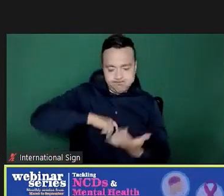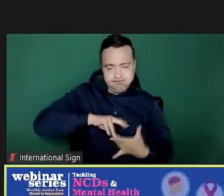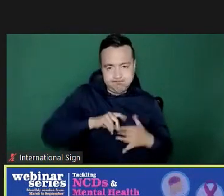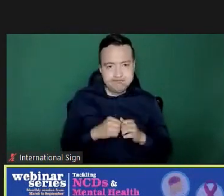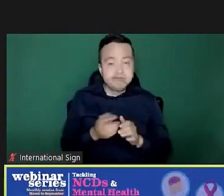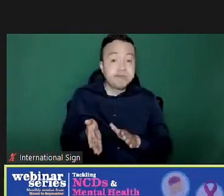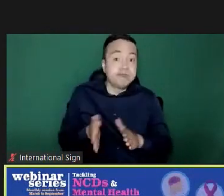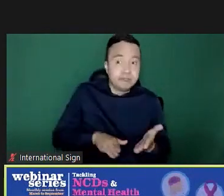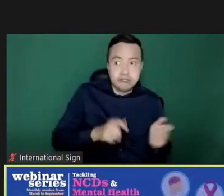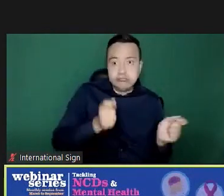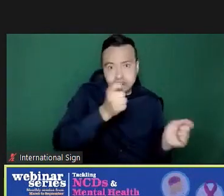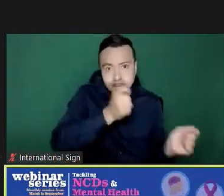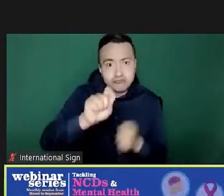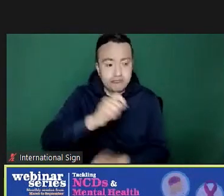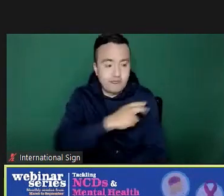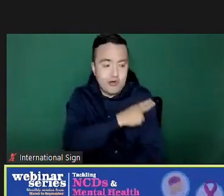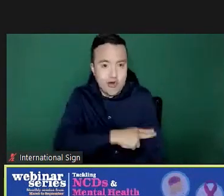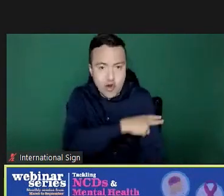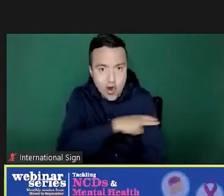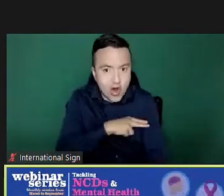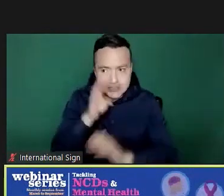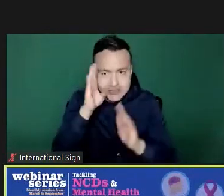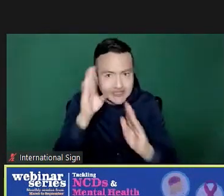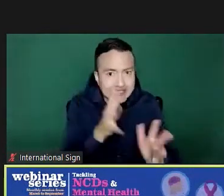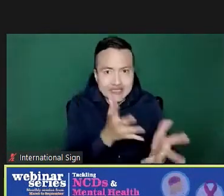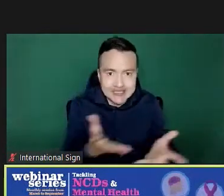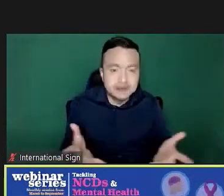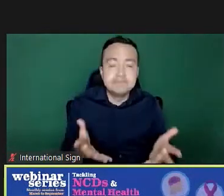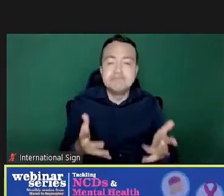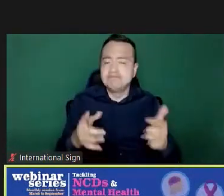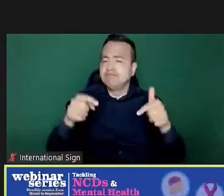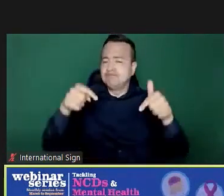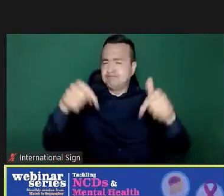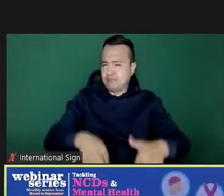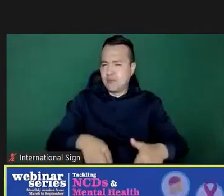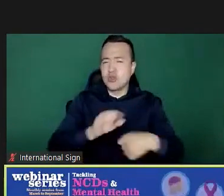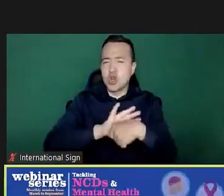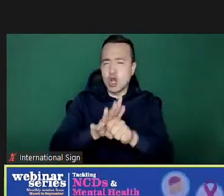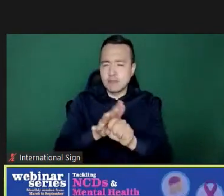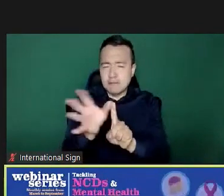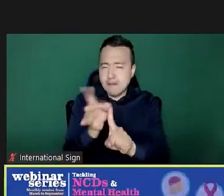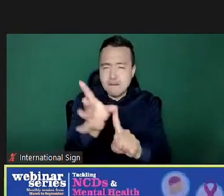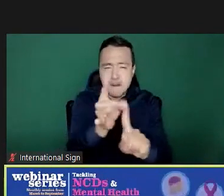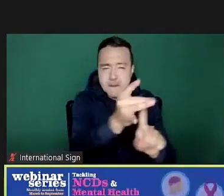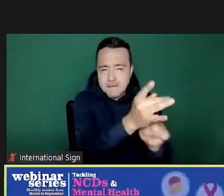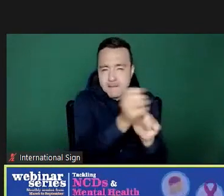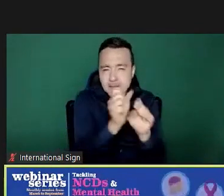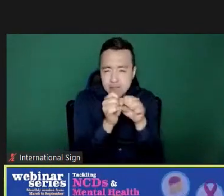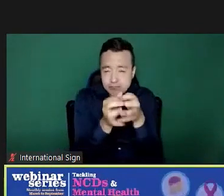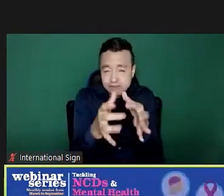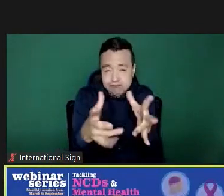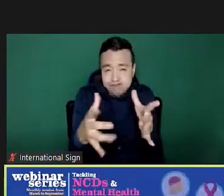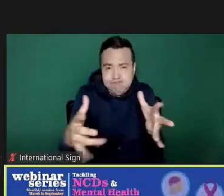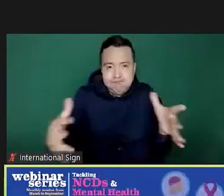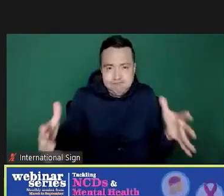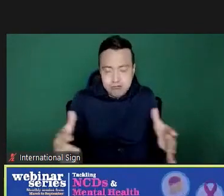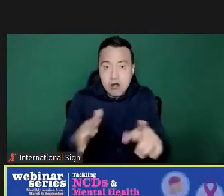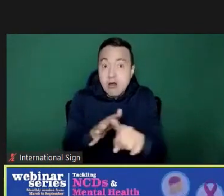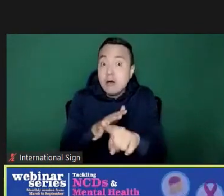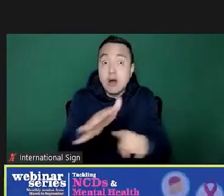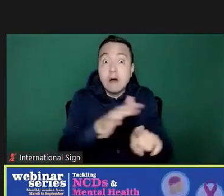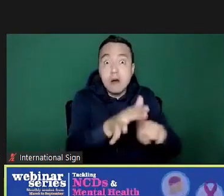crónicas, tenemos la pandemia que ha tenido un efecto serio, creando una crisis de salud mental en la